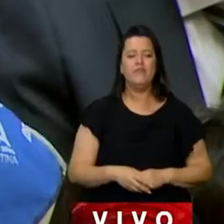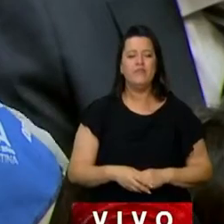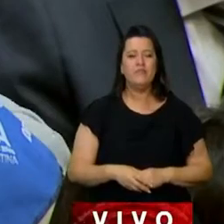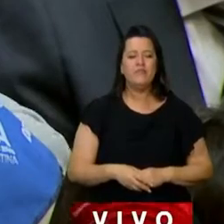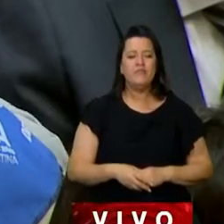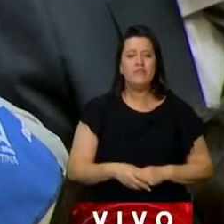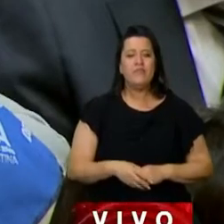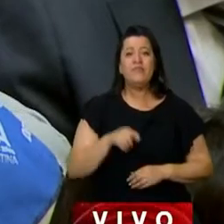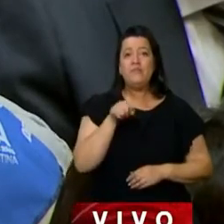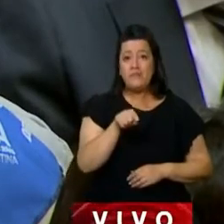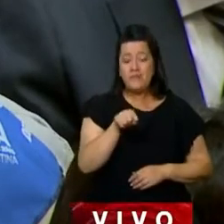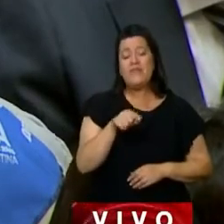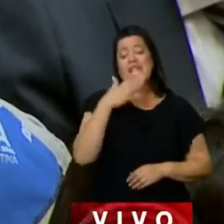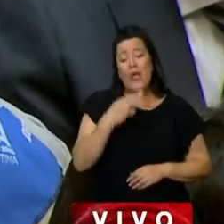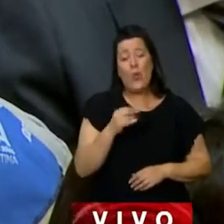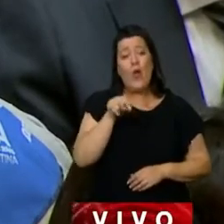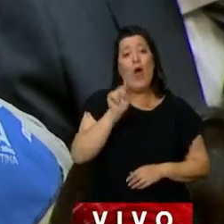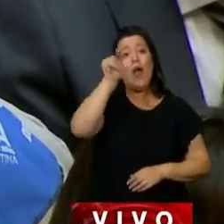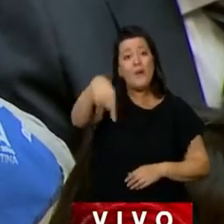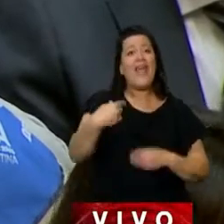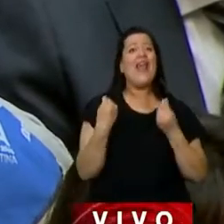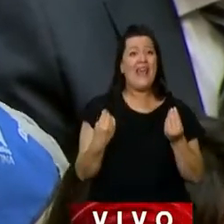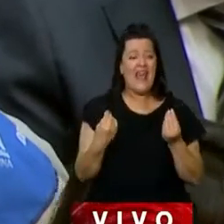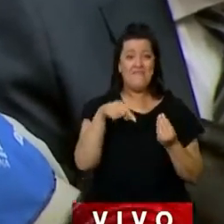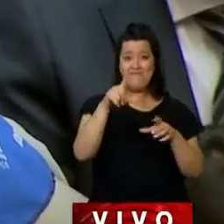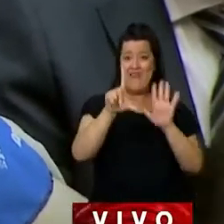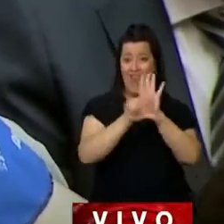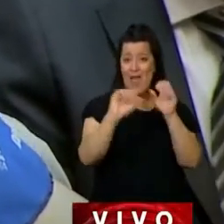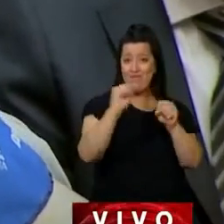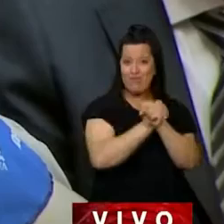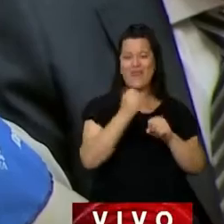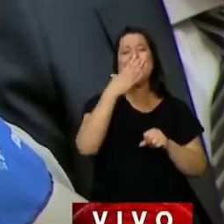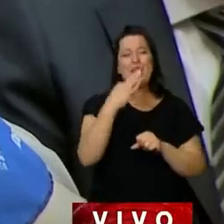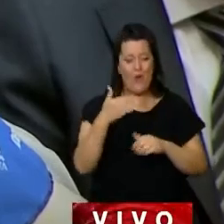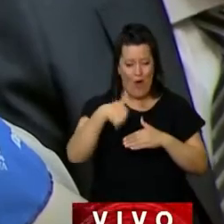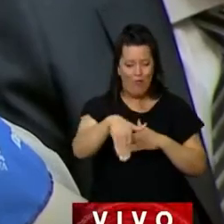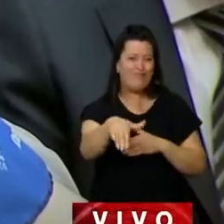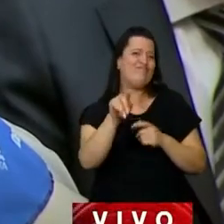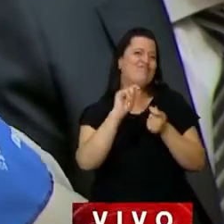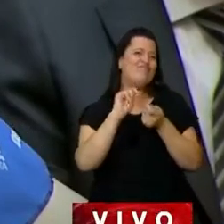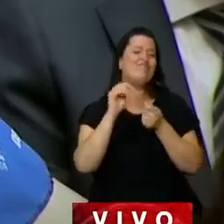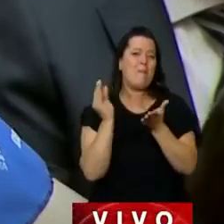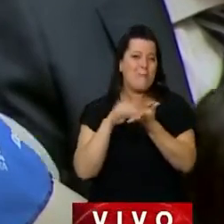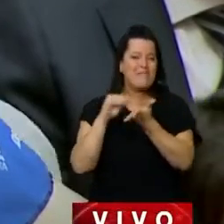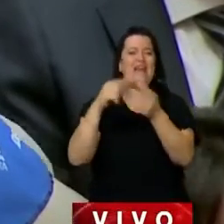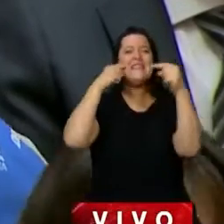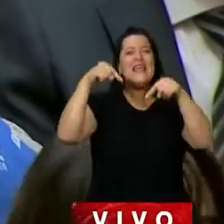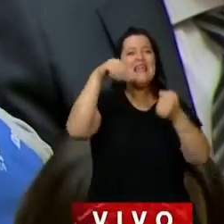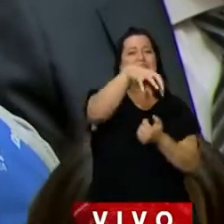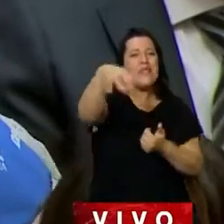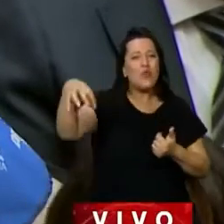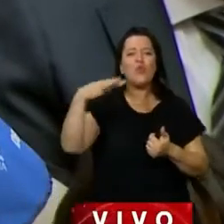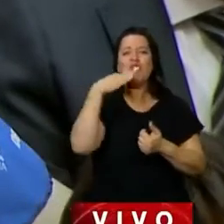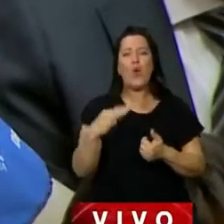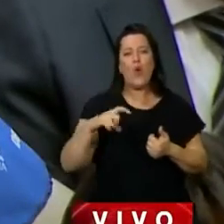Bueno, esto va a tener como consecuencias que seguramente vamos a ir regulando con distintos institutos, la